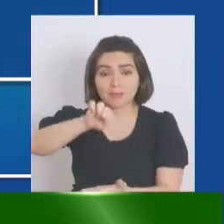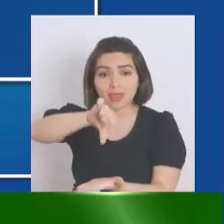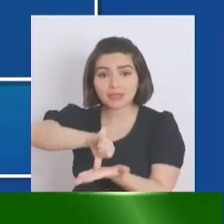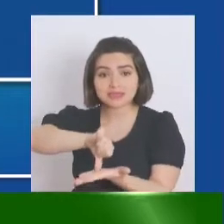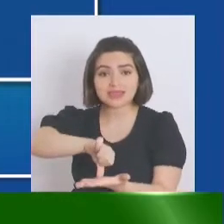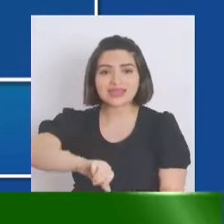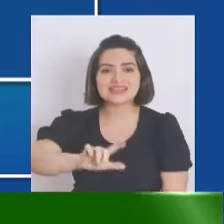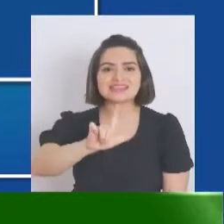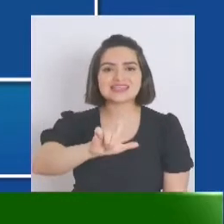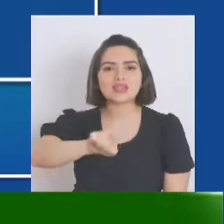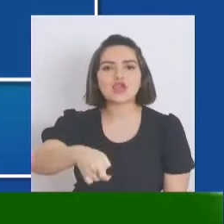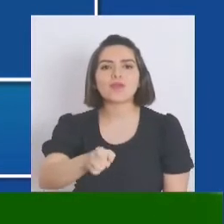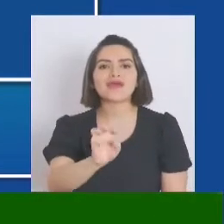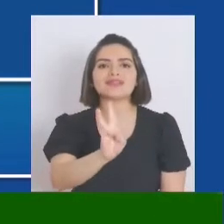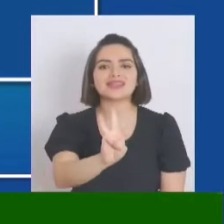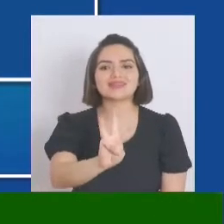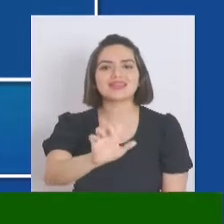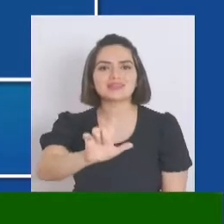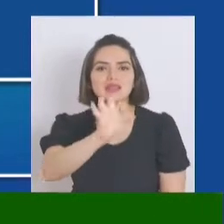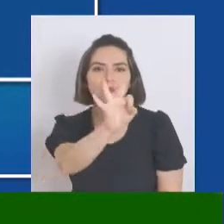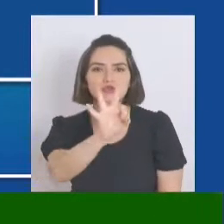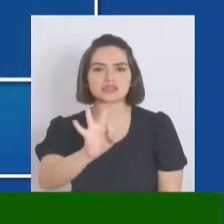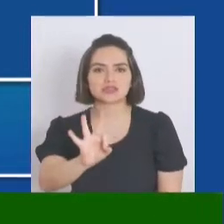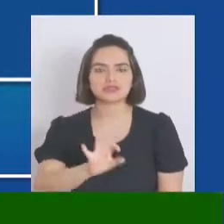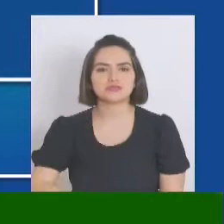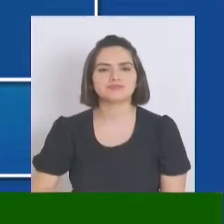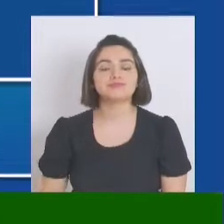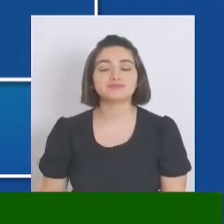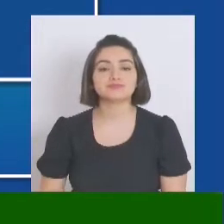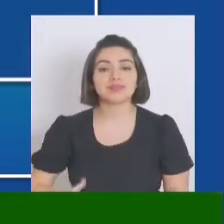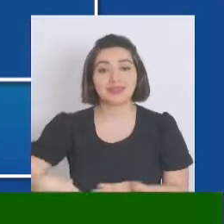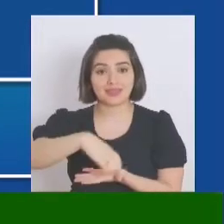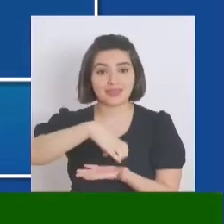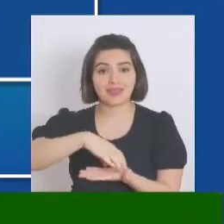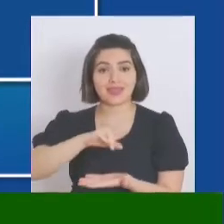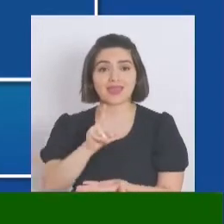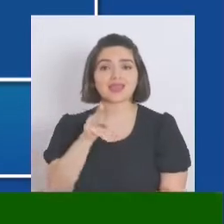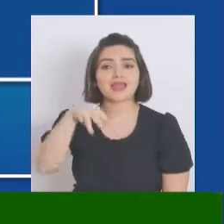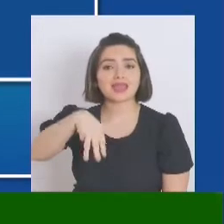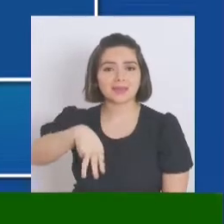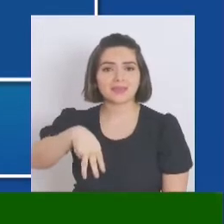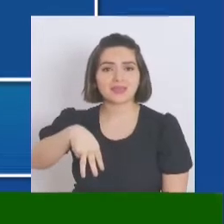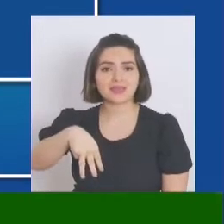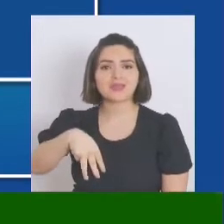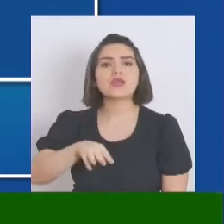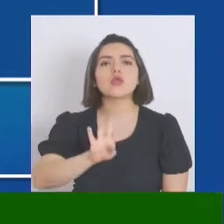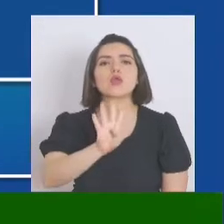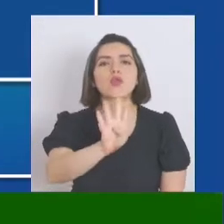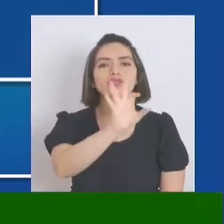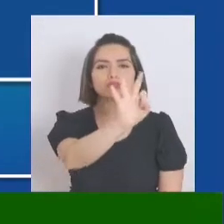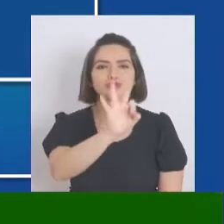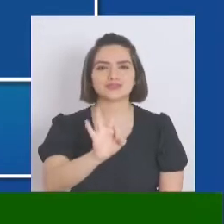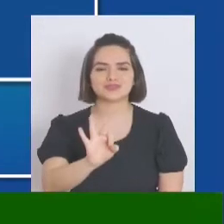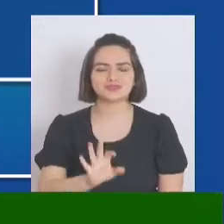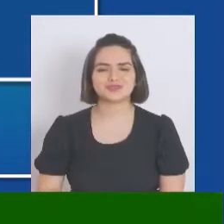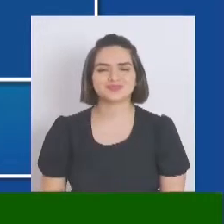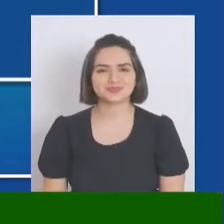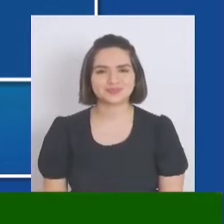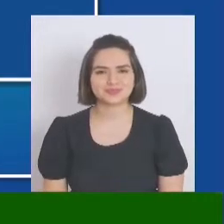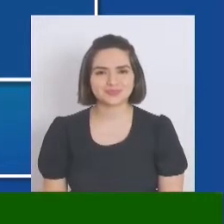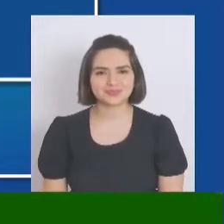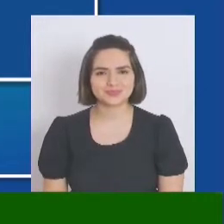de 7,37% y a nivel de la región metropolitana es de un 4%.